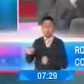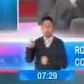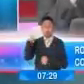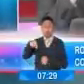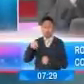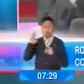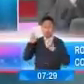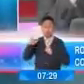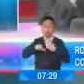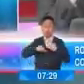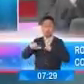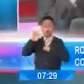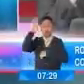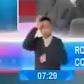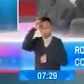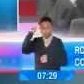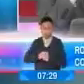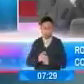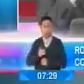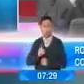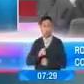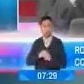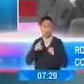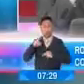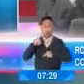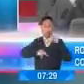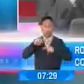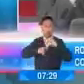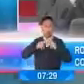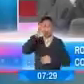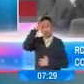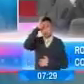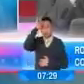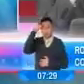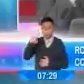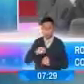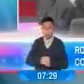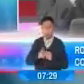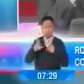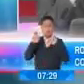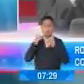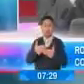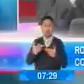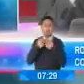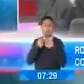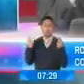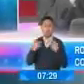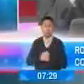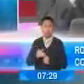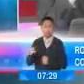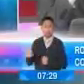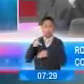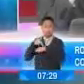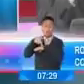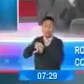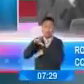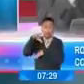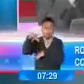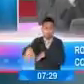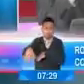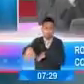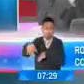que ver con la administración de un hospital, tiene que ver con la construcción de un hospital, con un tema de obra pública en Pedernales.